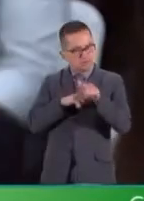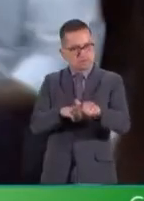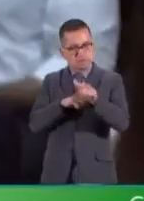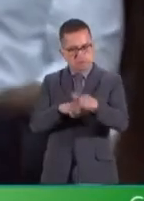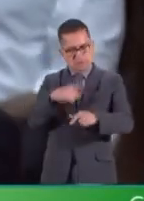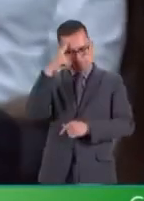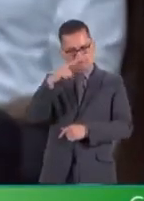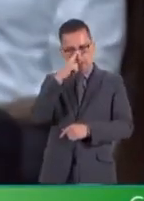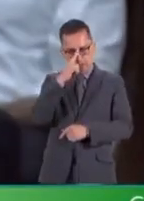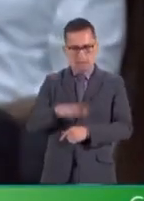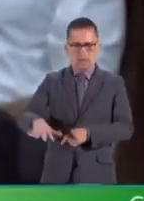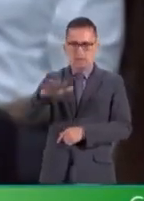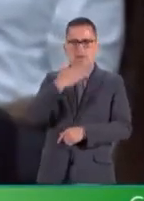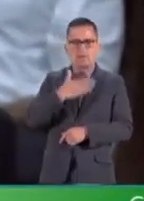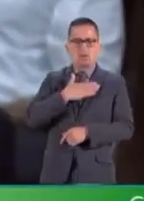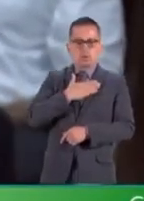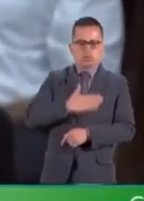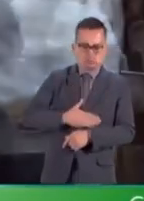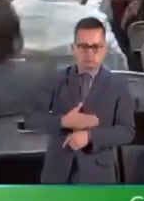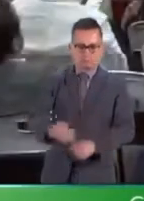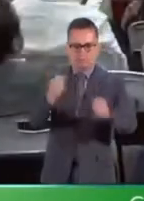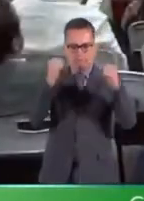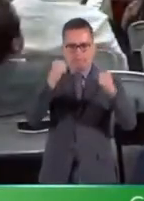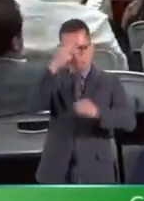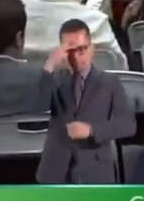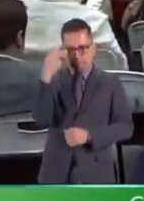por la justicia. ¡Que viva México!